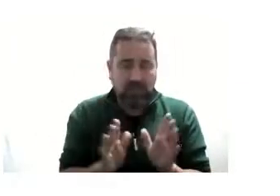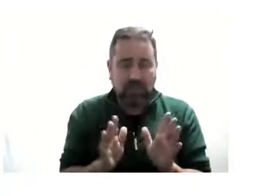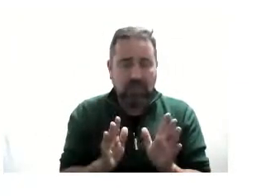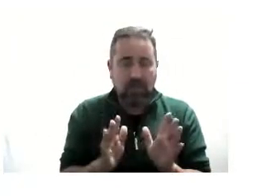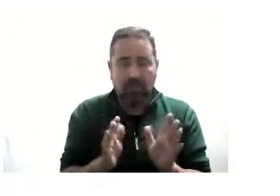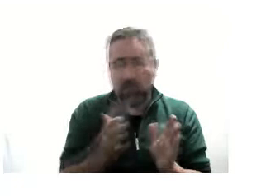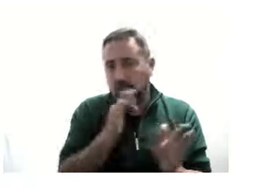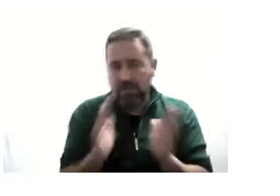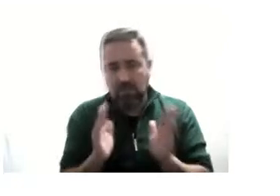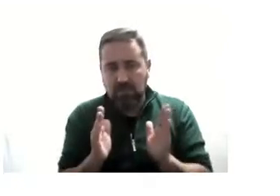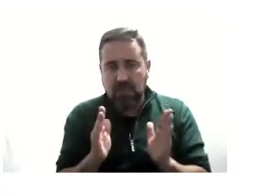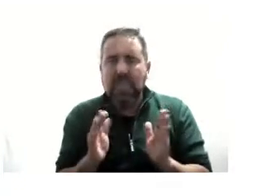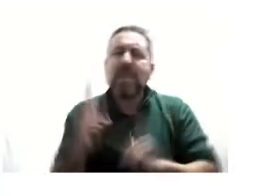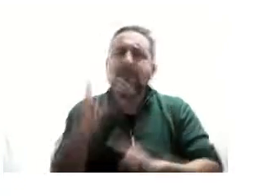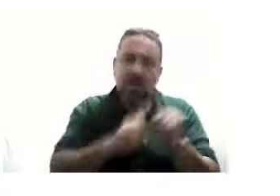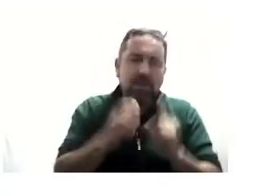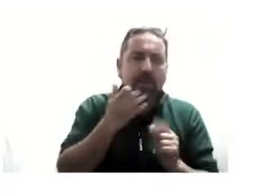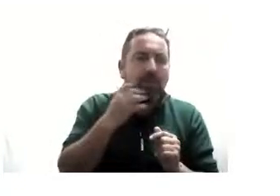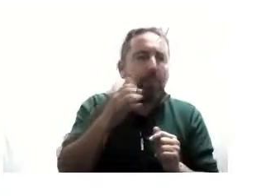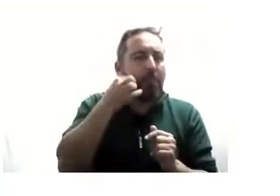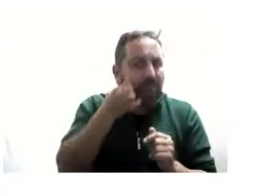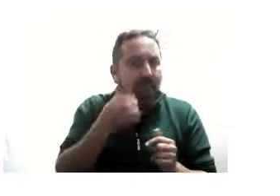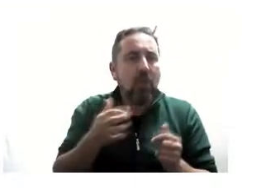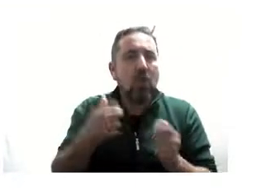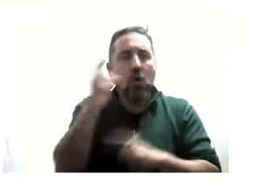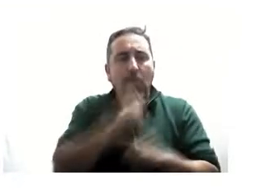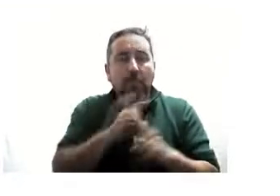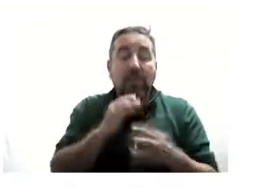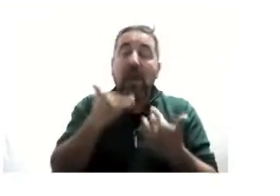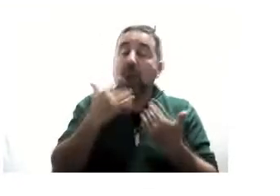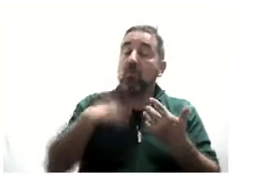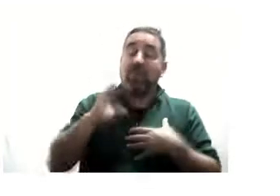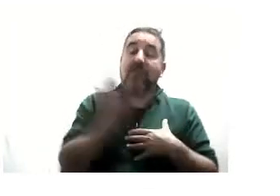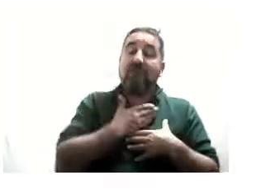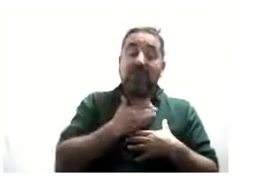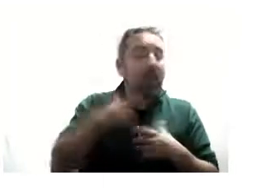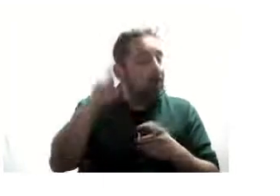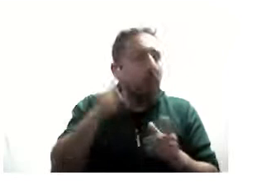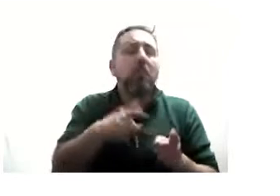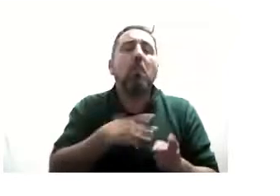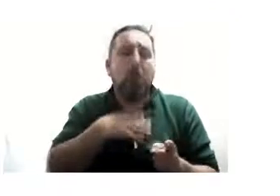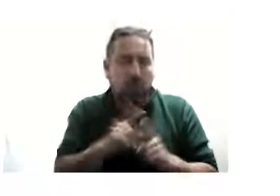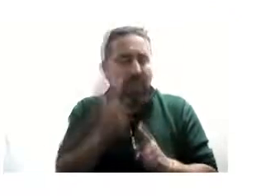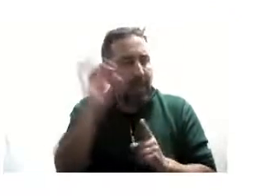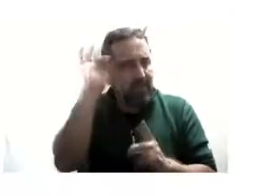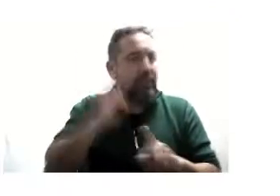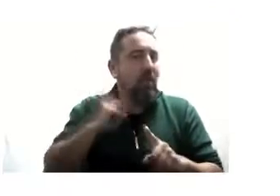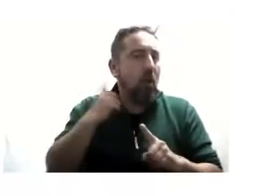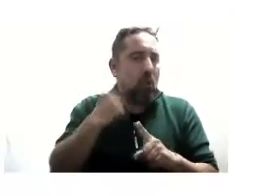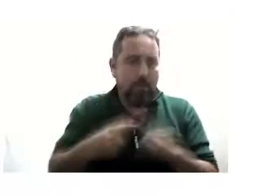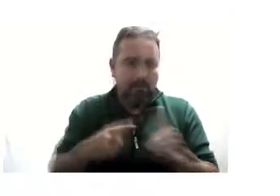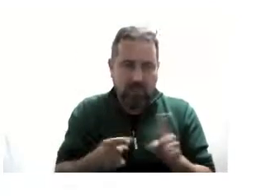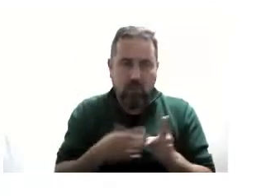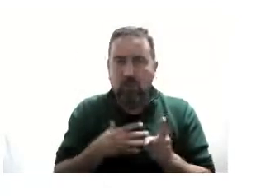problemas para ponerse el audífono, por ejemplo, problemas de piel, problemas de eczema crónico, sí sería un candidato a estos implantes de oído medio para esta